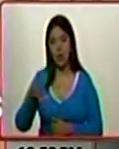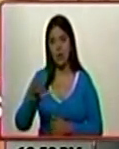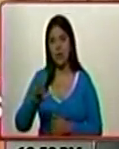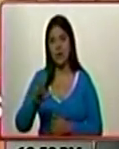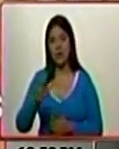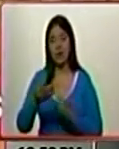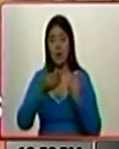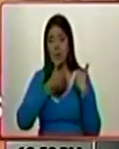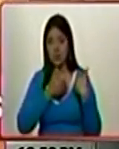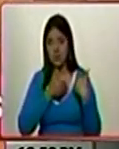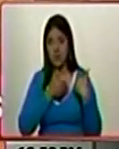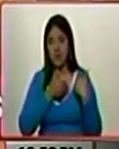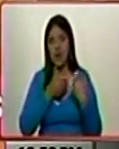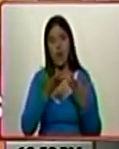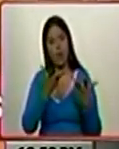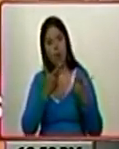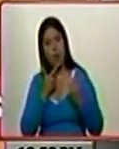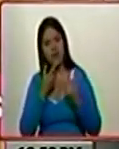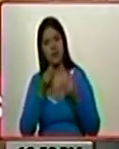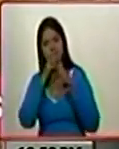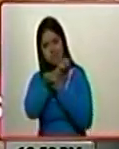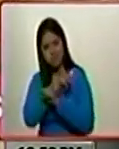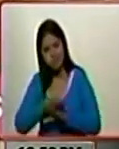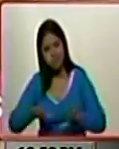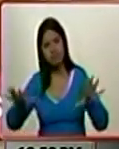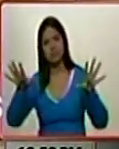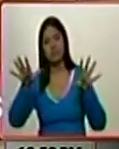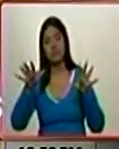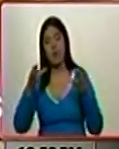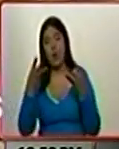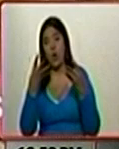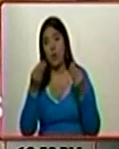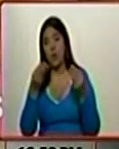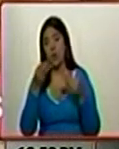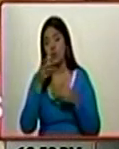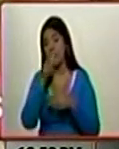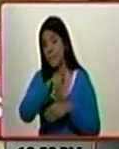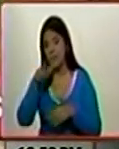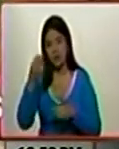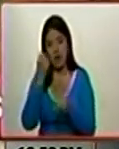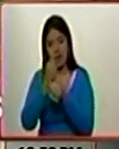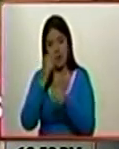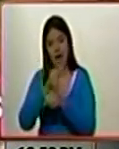institución, para que nos comente sobre el despliegue que se ha realizado con una gran cantidad de funcionarios aquí en el